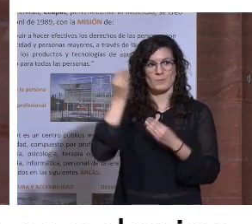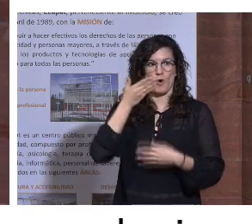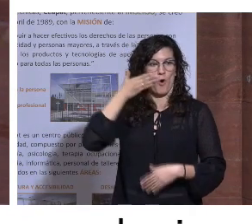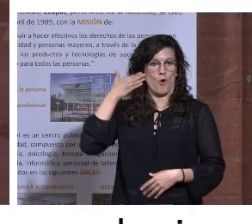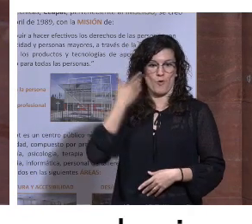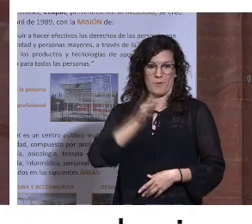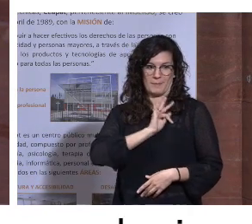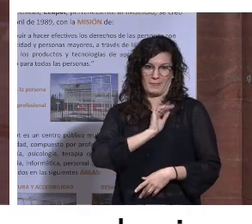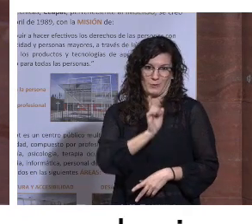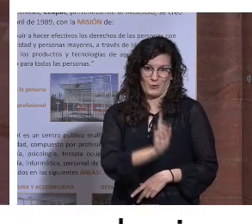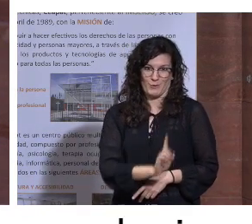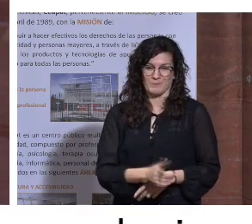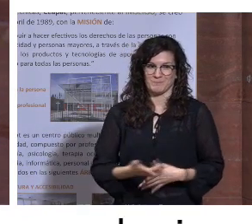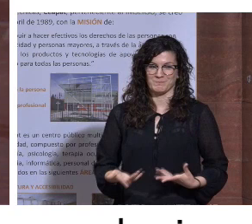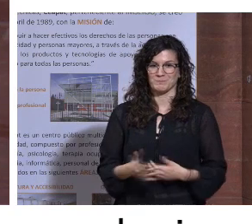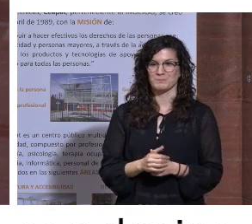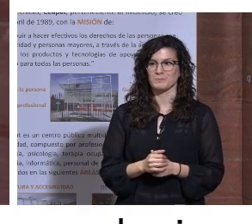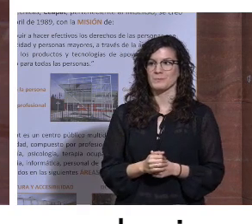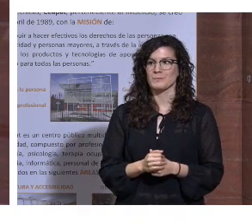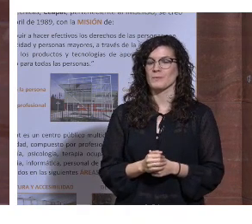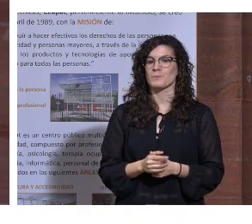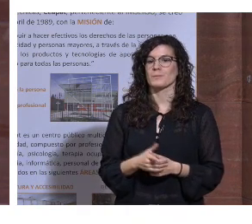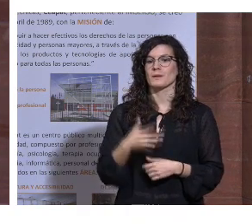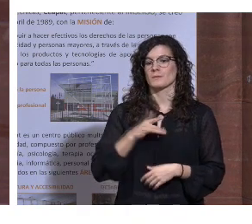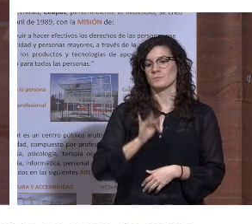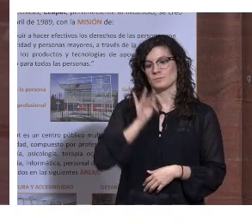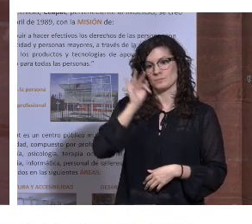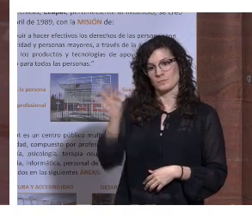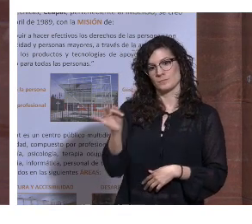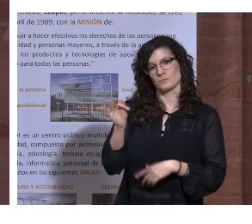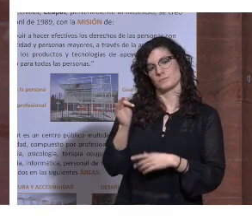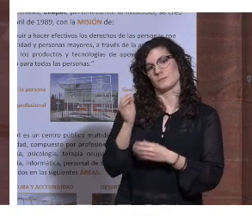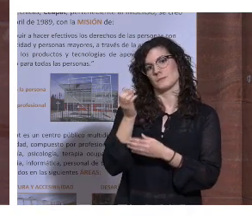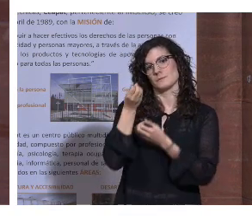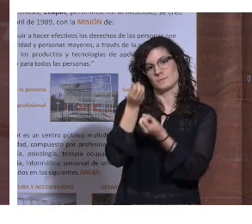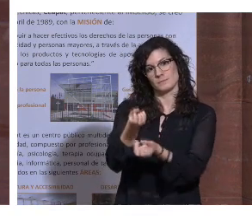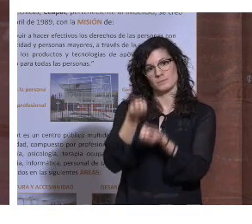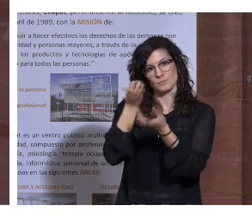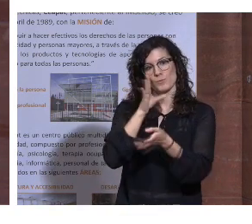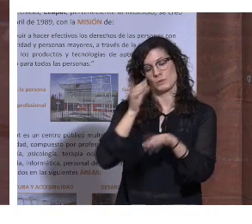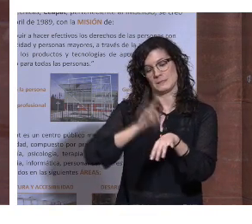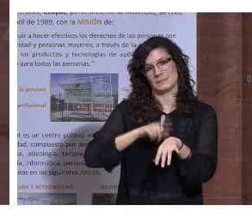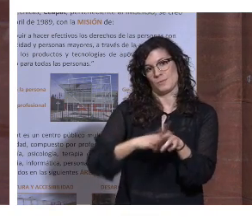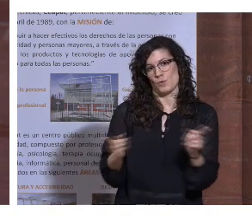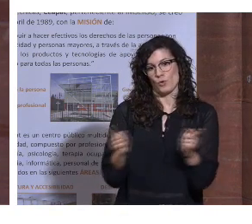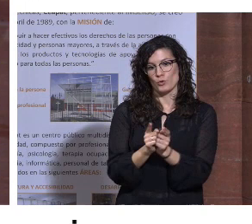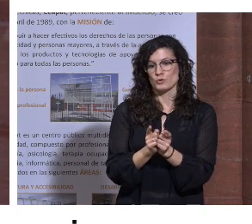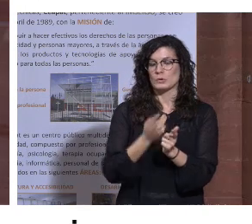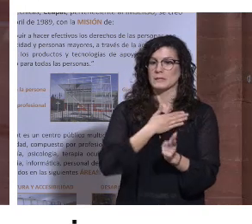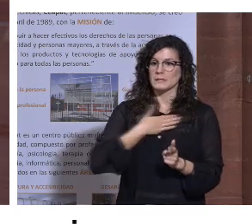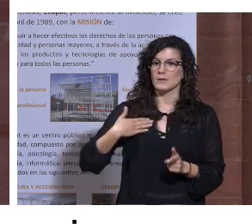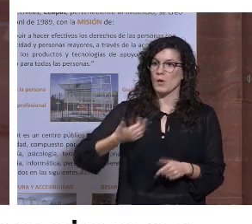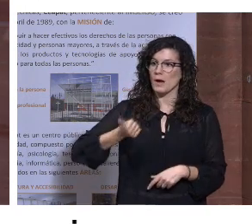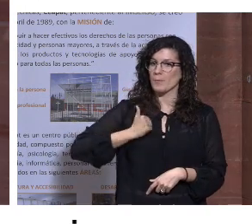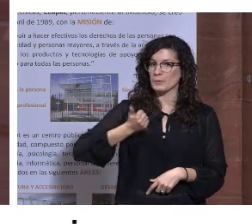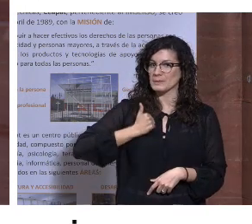Matilde. Y antes de dar paso a las intervenciones, pues no hay mucho tiempo, dejadme en estos momentos